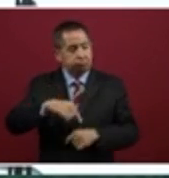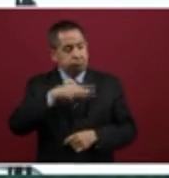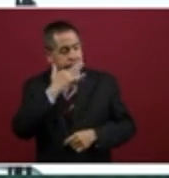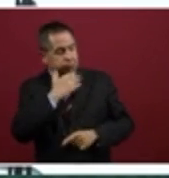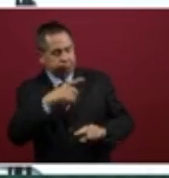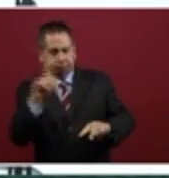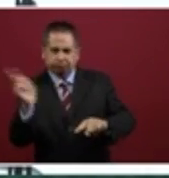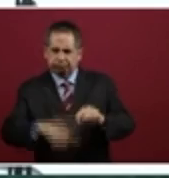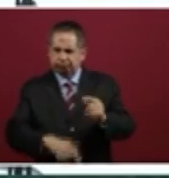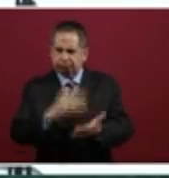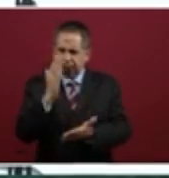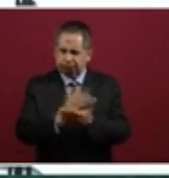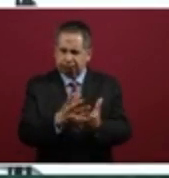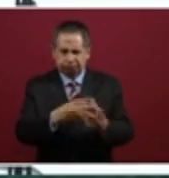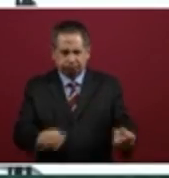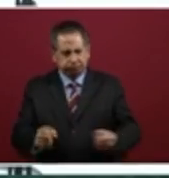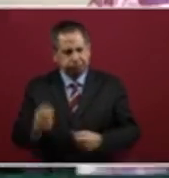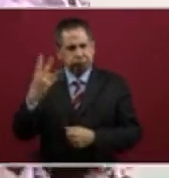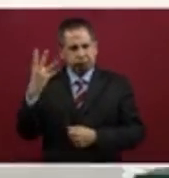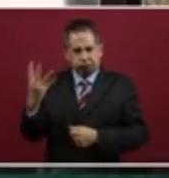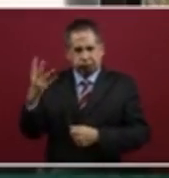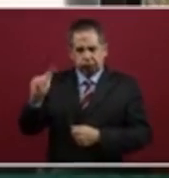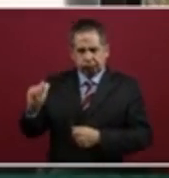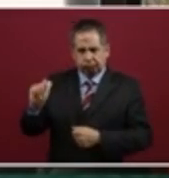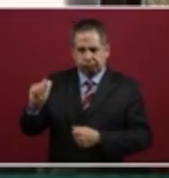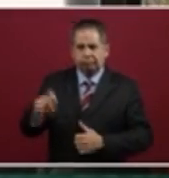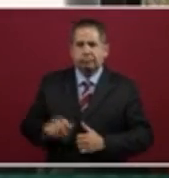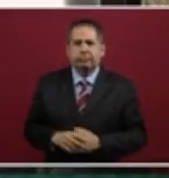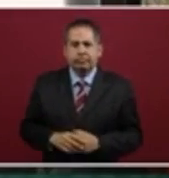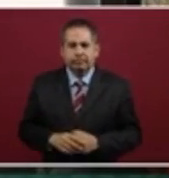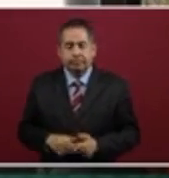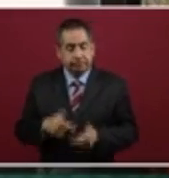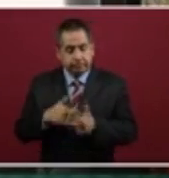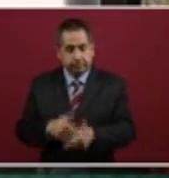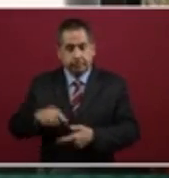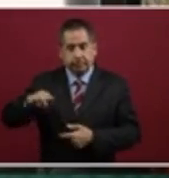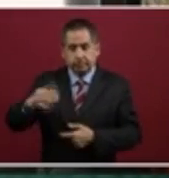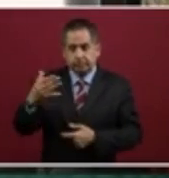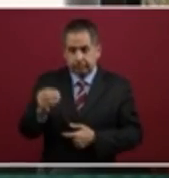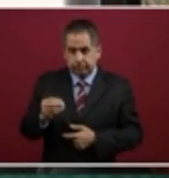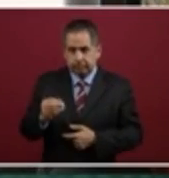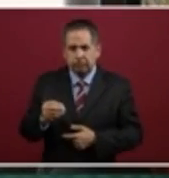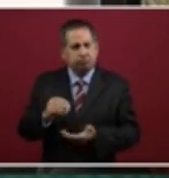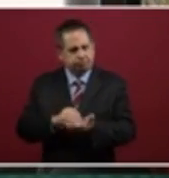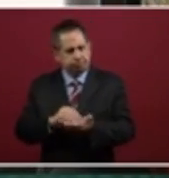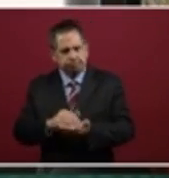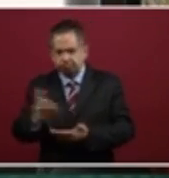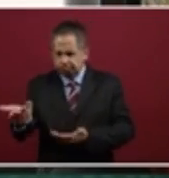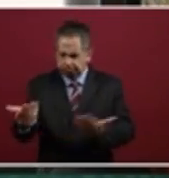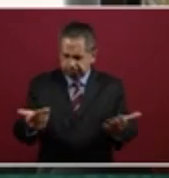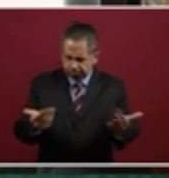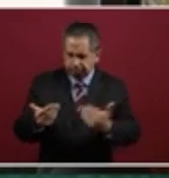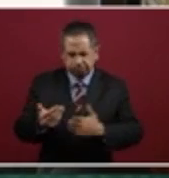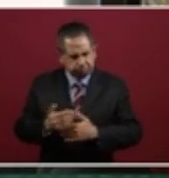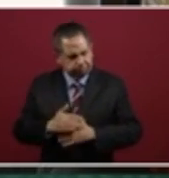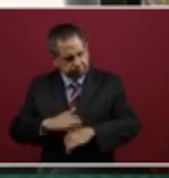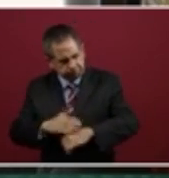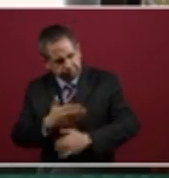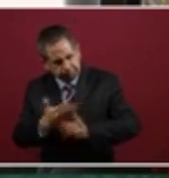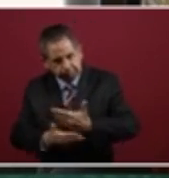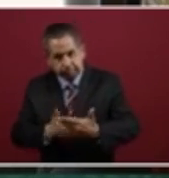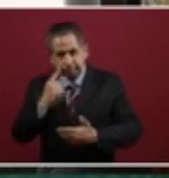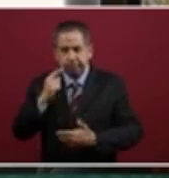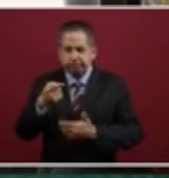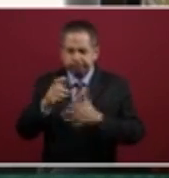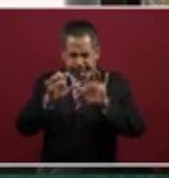corrupción en esta cuarta transformación. Seguimos en el mes de mayo y seguimos invitándote a que presentes a la brevedad tu